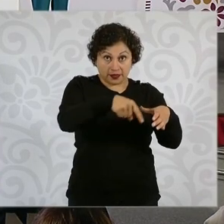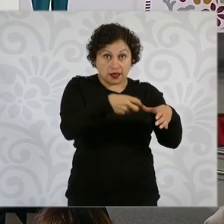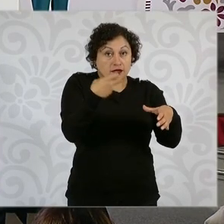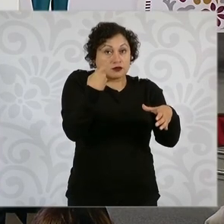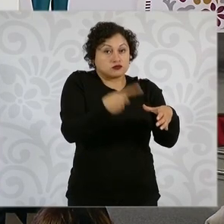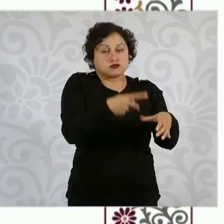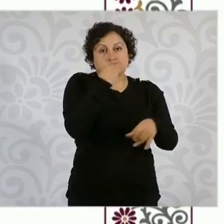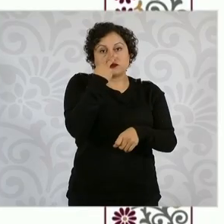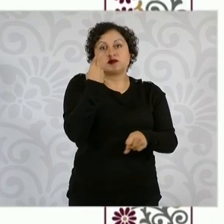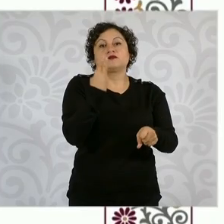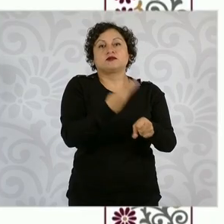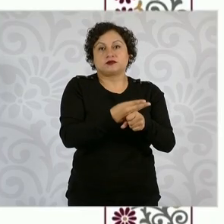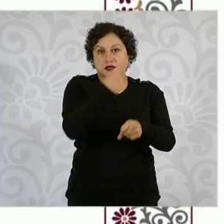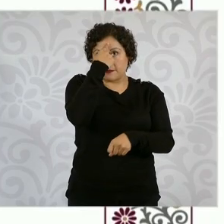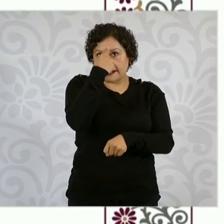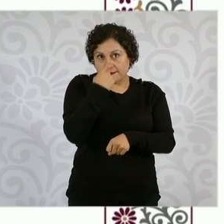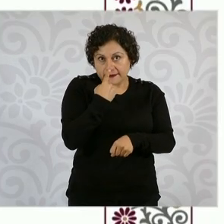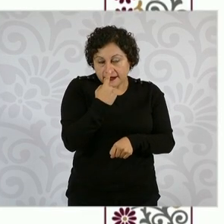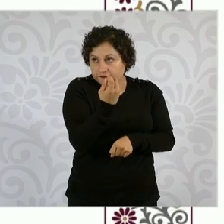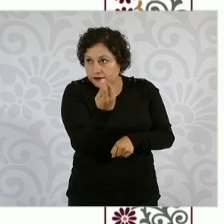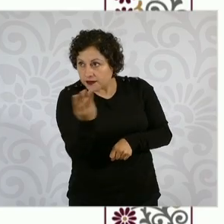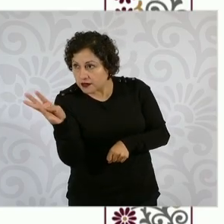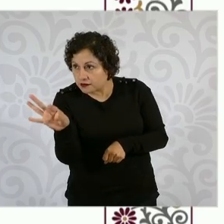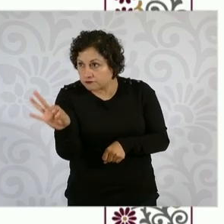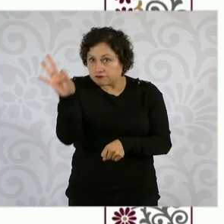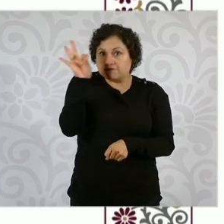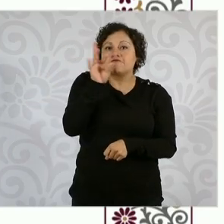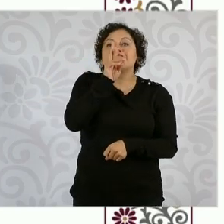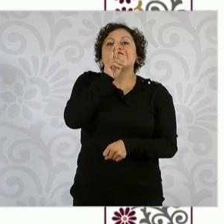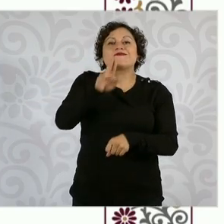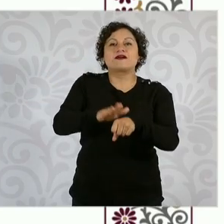seleccionarán los perfiles mejor evaluados